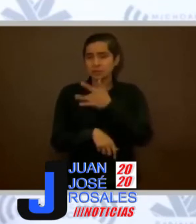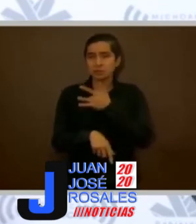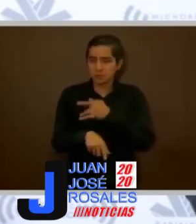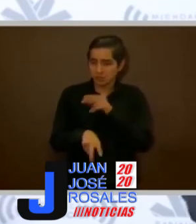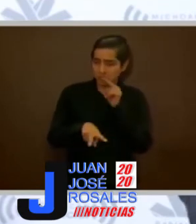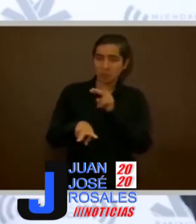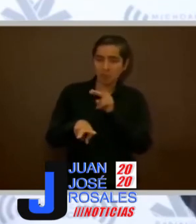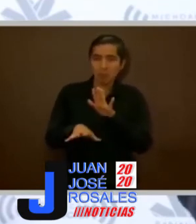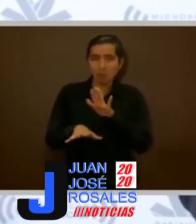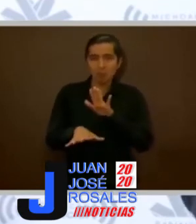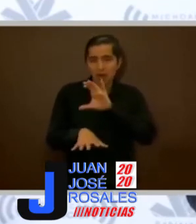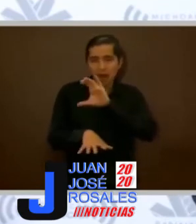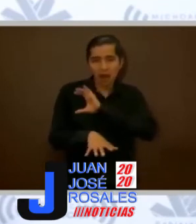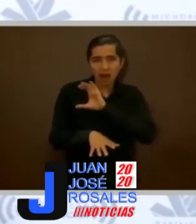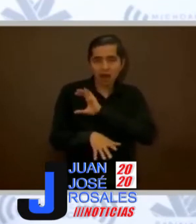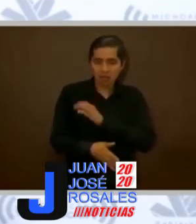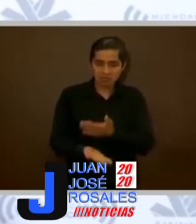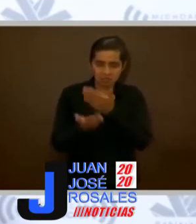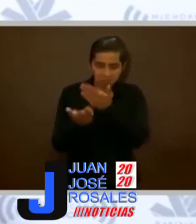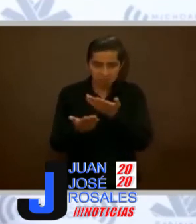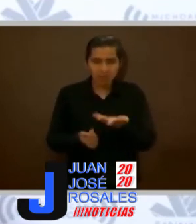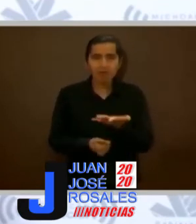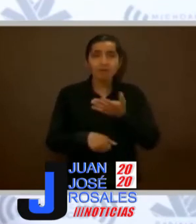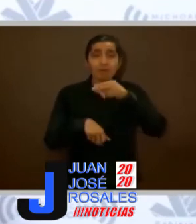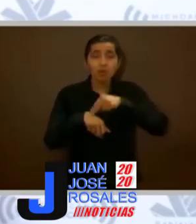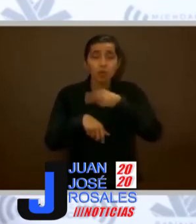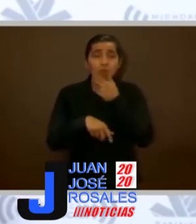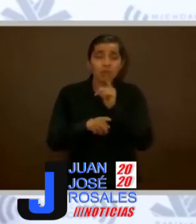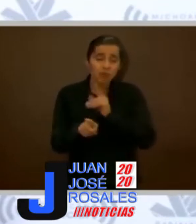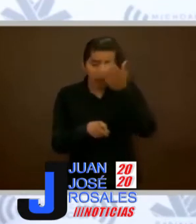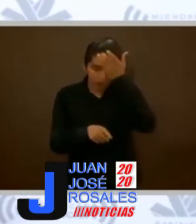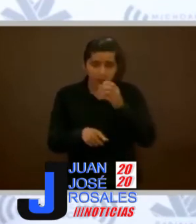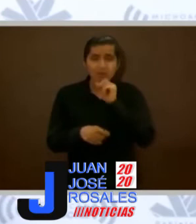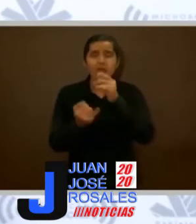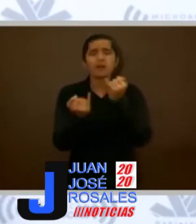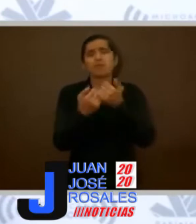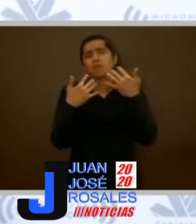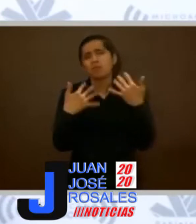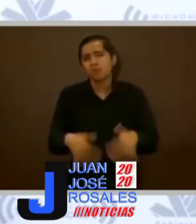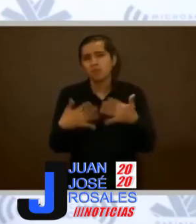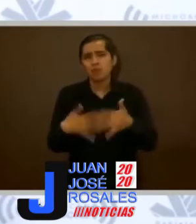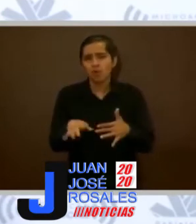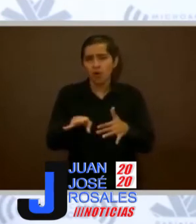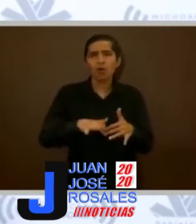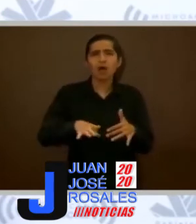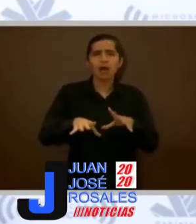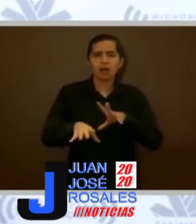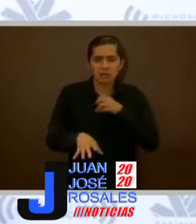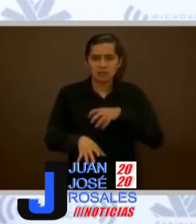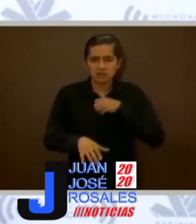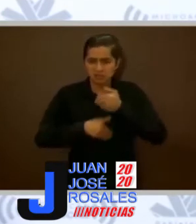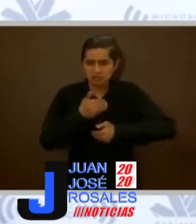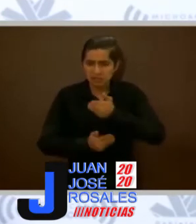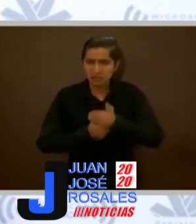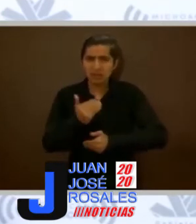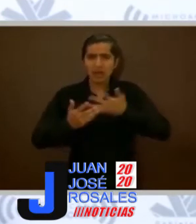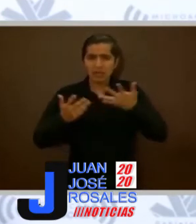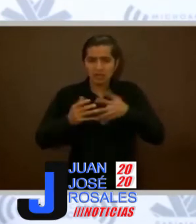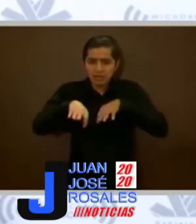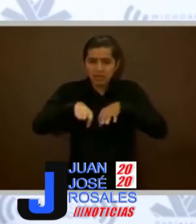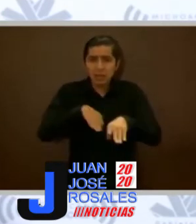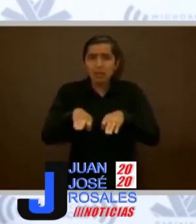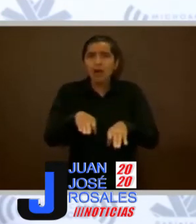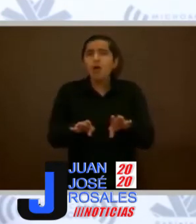no están solas ni solos, que el gobierno que yo encabezo respaldará y reconocerá todo el